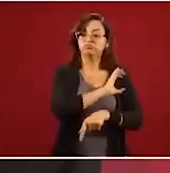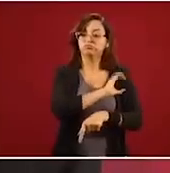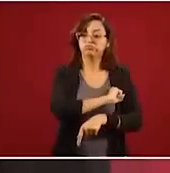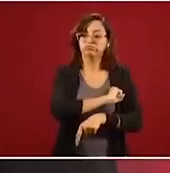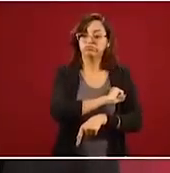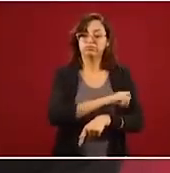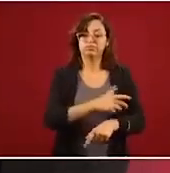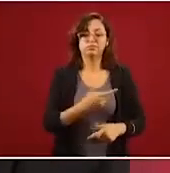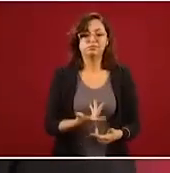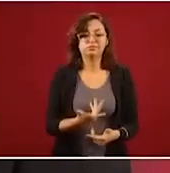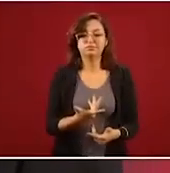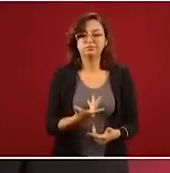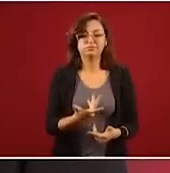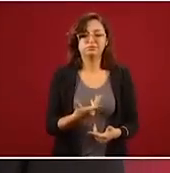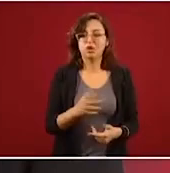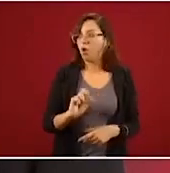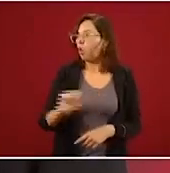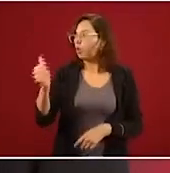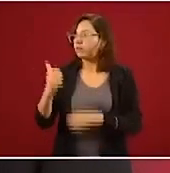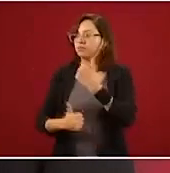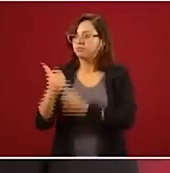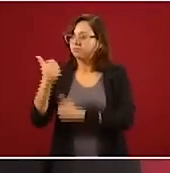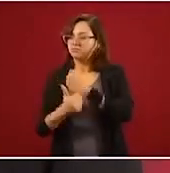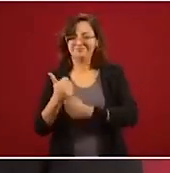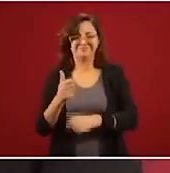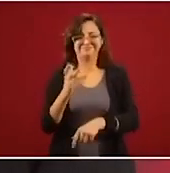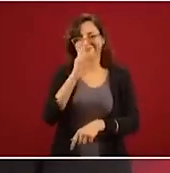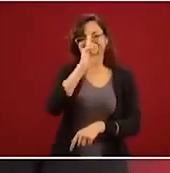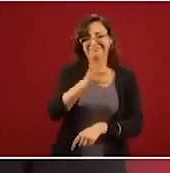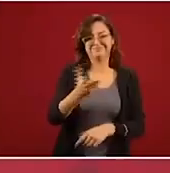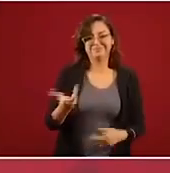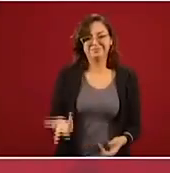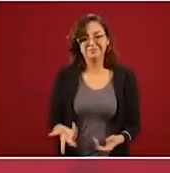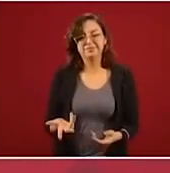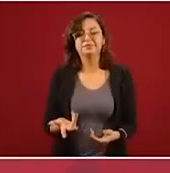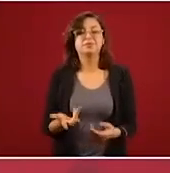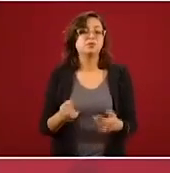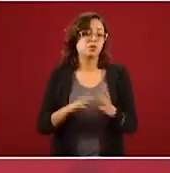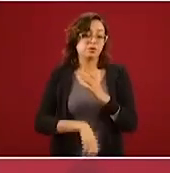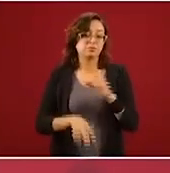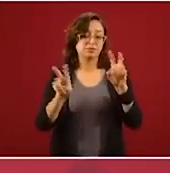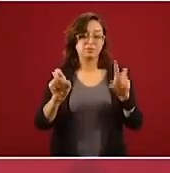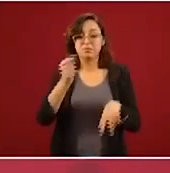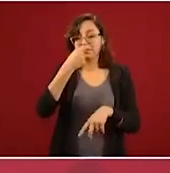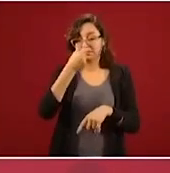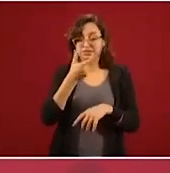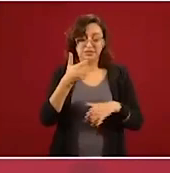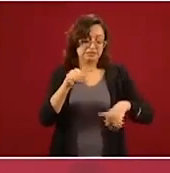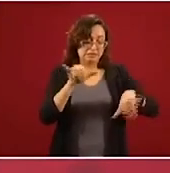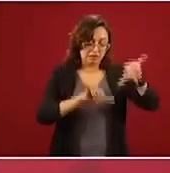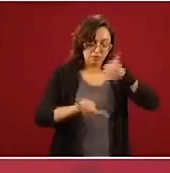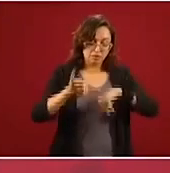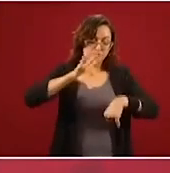en donde no se permitía el libre comercio. Este es el caso de algunos laboratorios. Eran